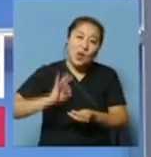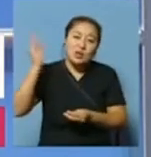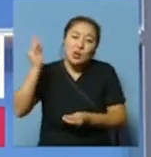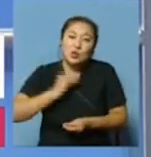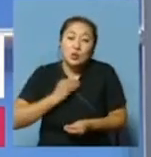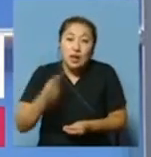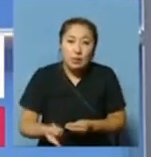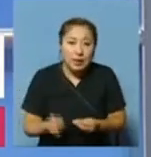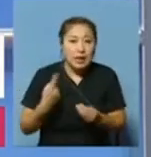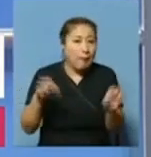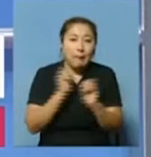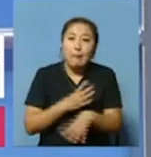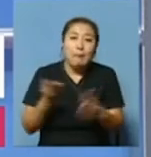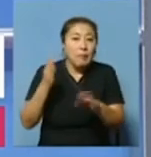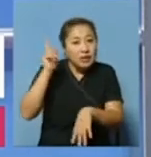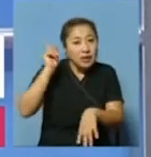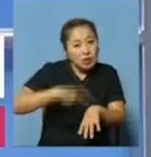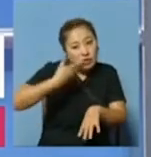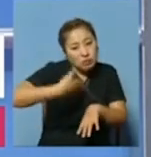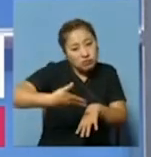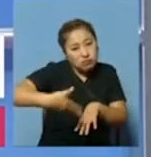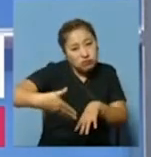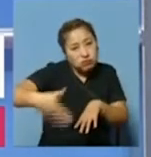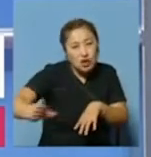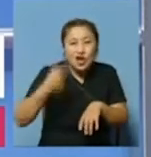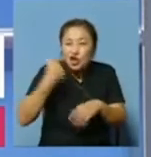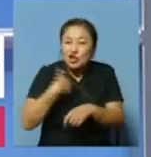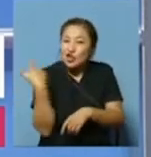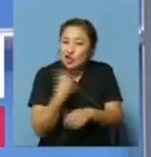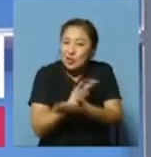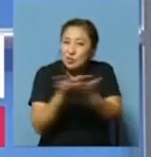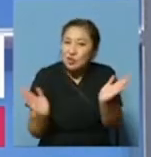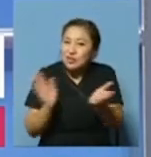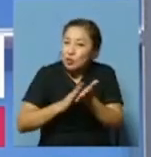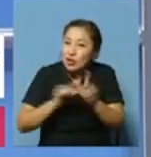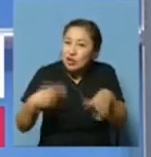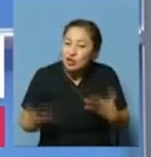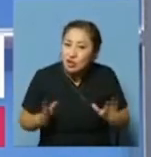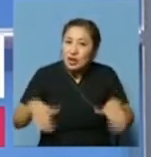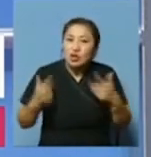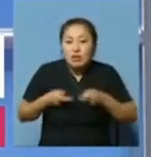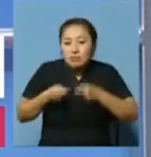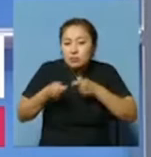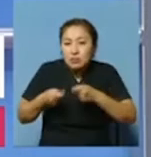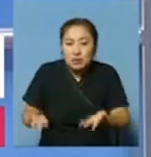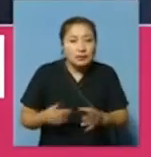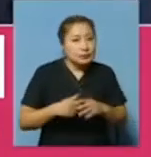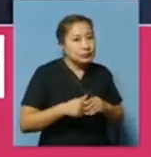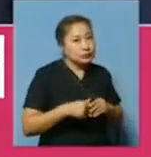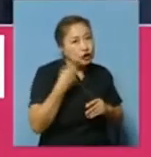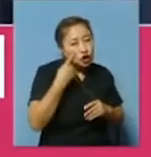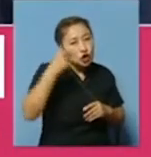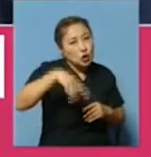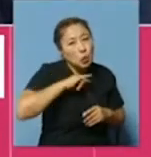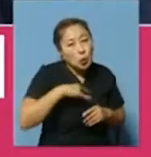lamentablemente estamos cada vez más postergados nosotros queremos visibilizar nuestra situación y por eso estamos peleando conoces bien